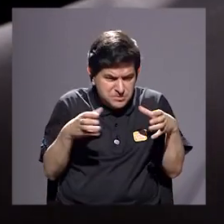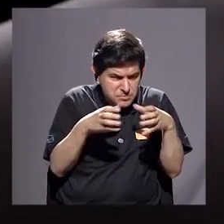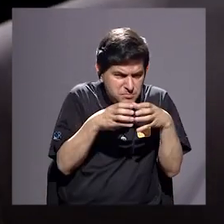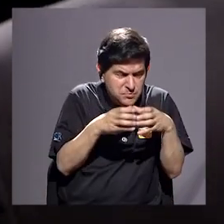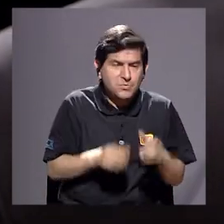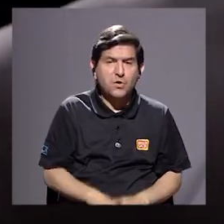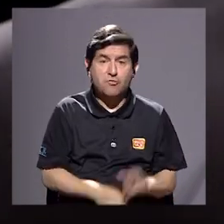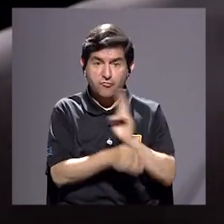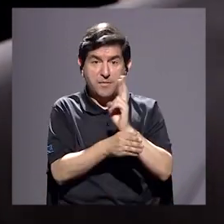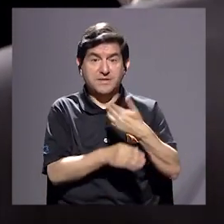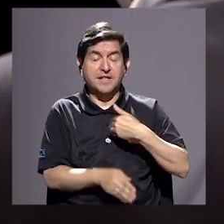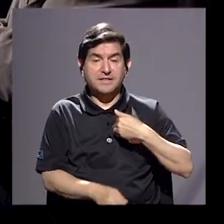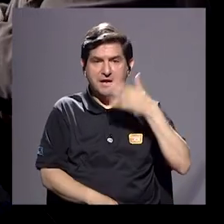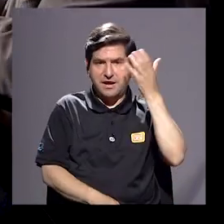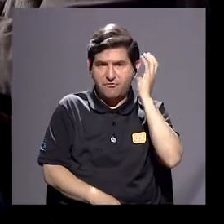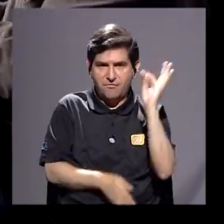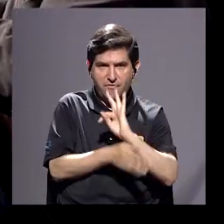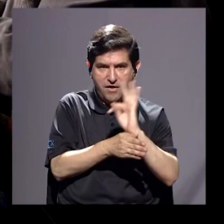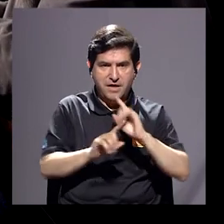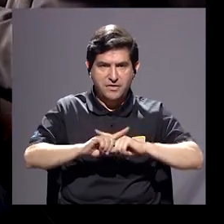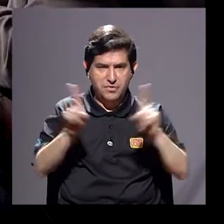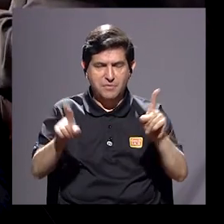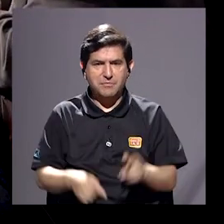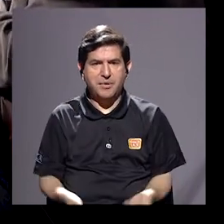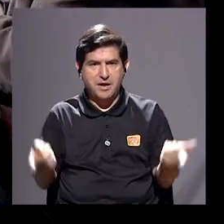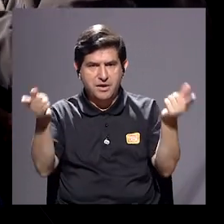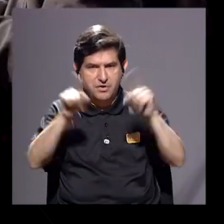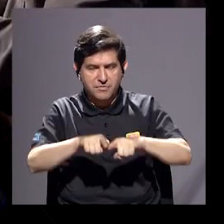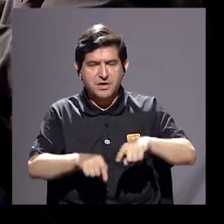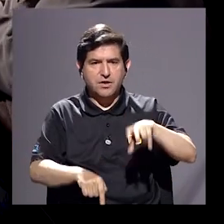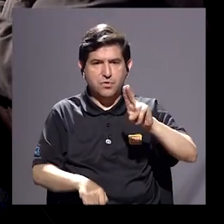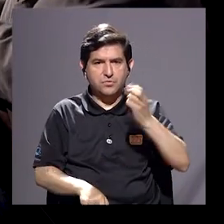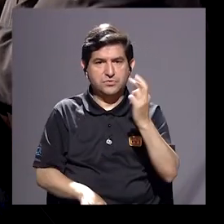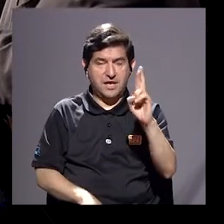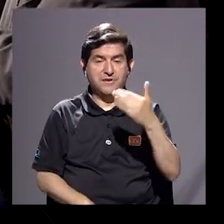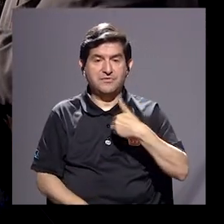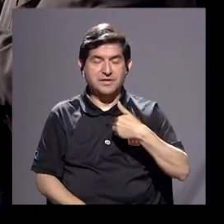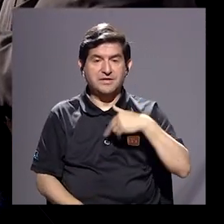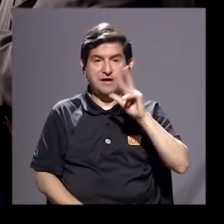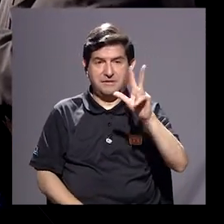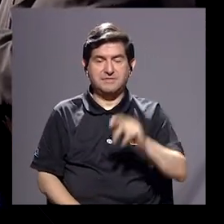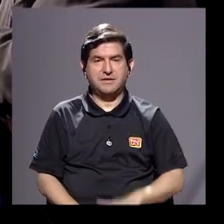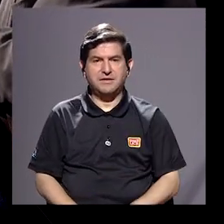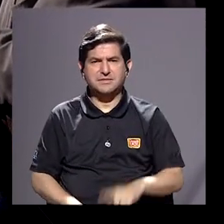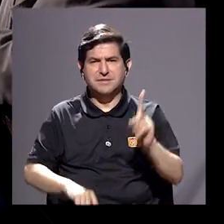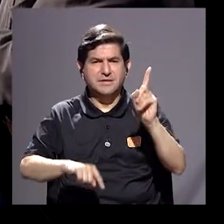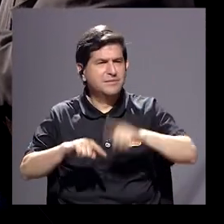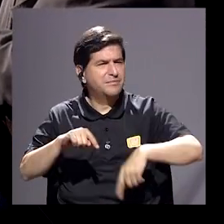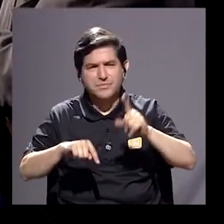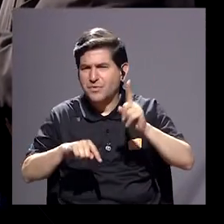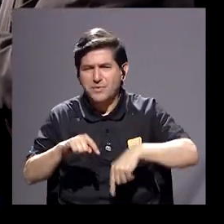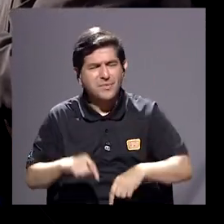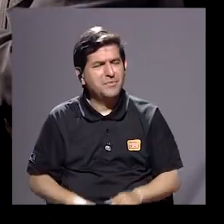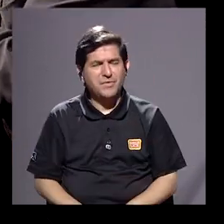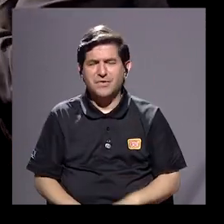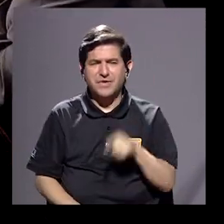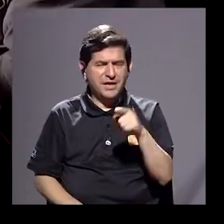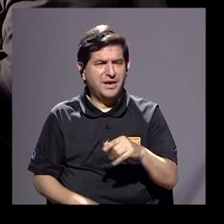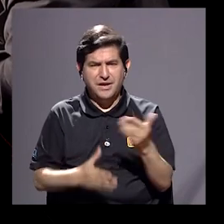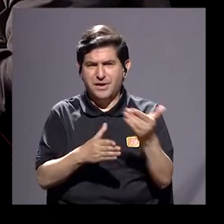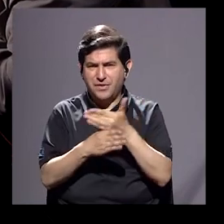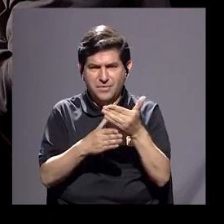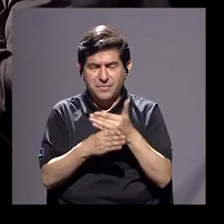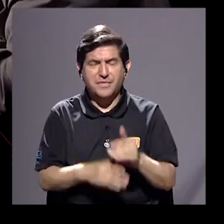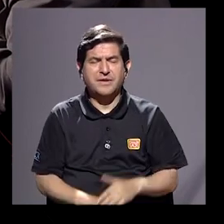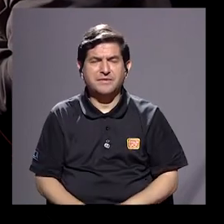grupo que tiene radio televisión pero también tiene tres y también el